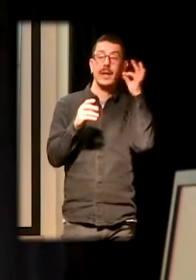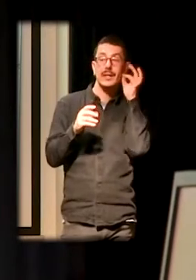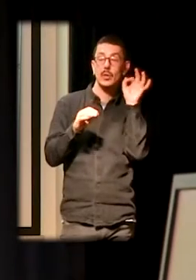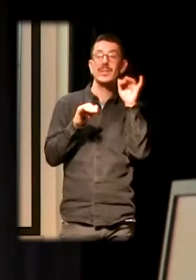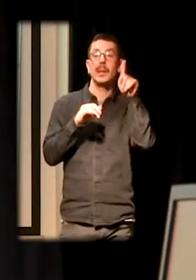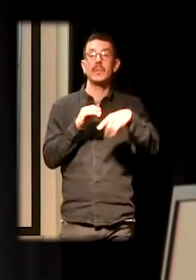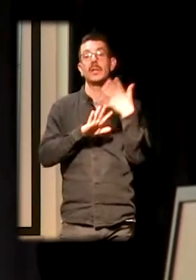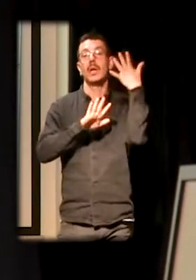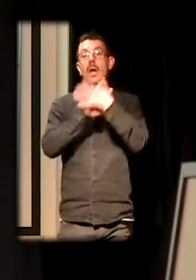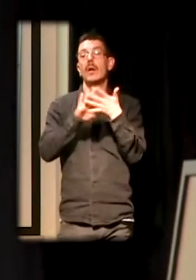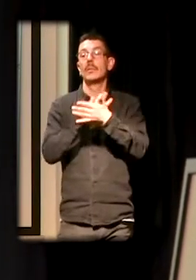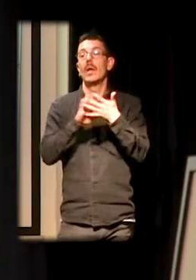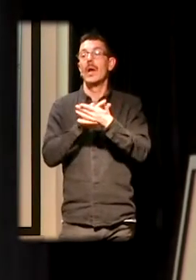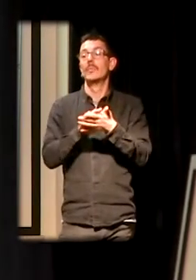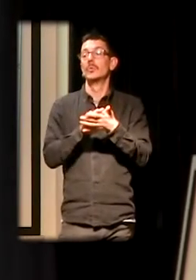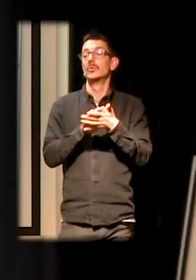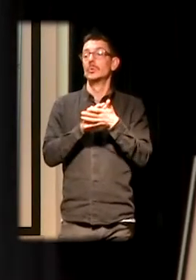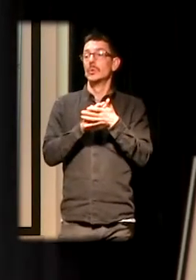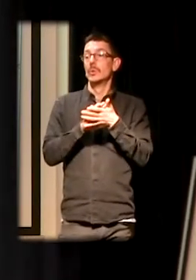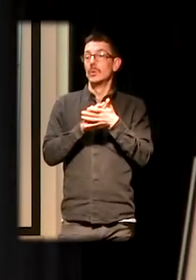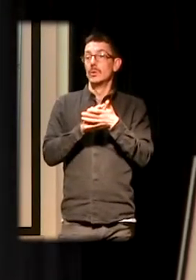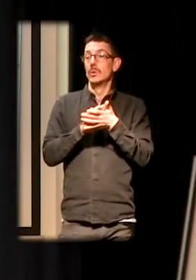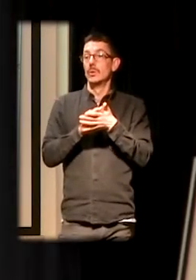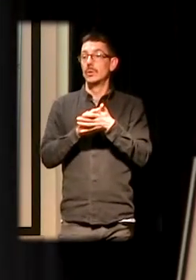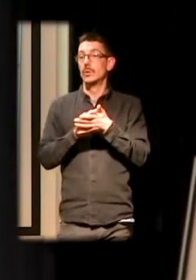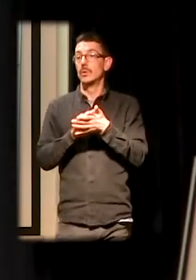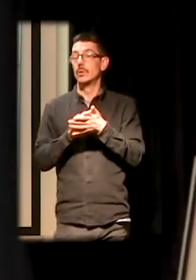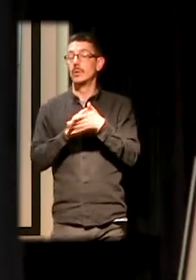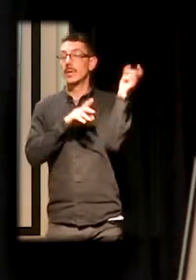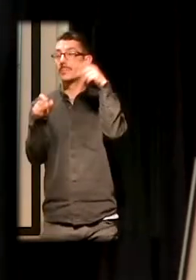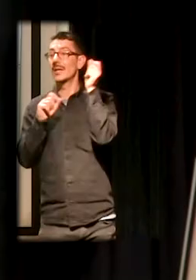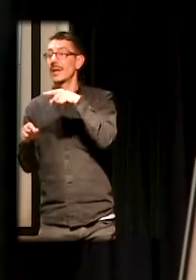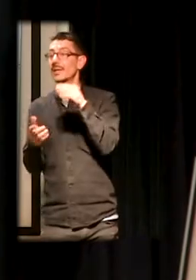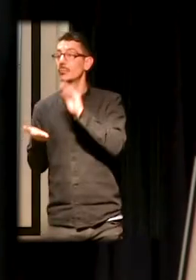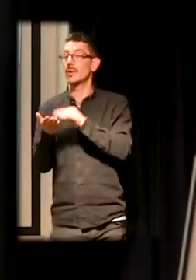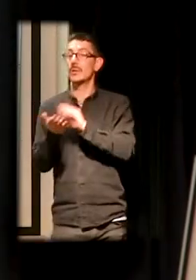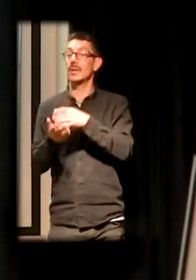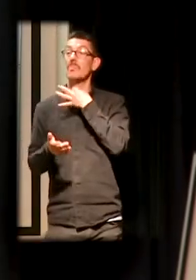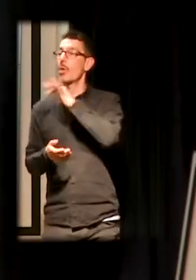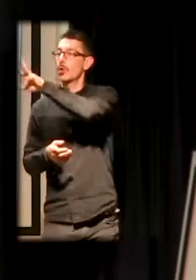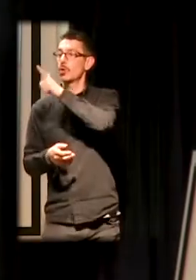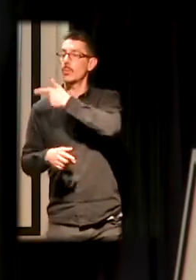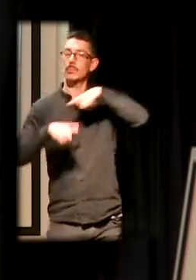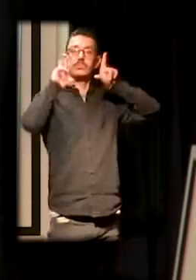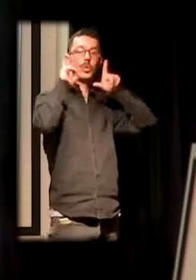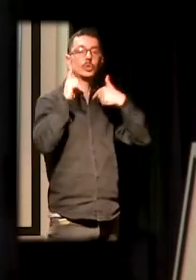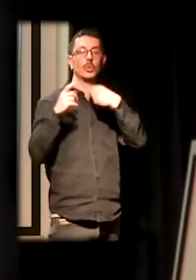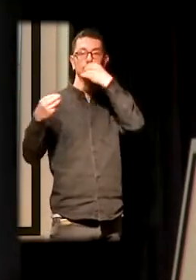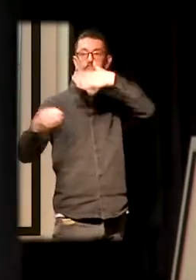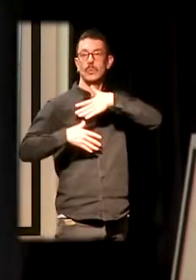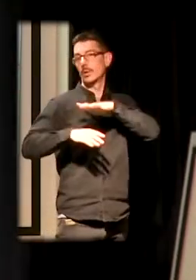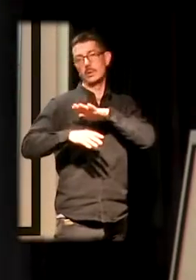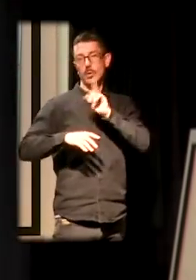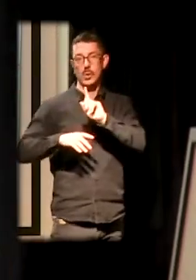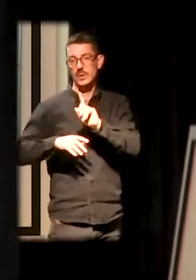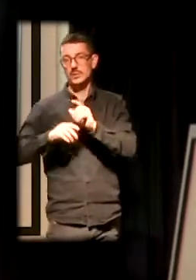le quitamos la voz a esas mujeres migrantes para explicar y hablar de sus propias discriminaciones. Y luego la Fátima, tú has abierto el